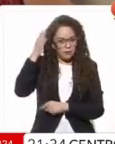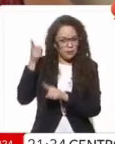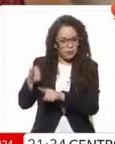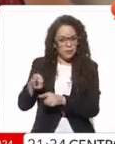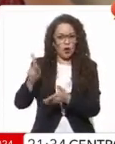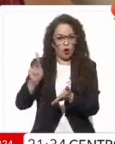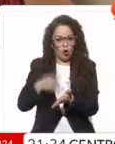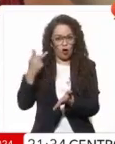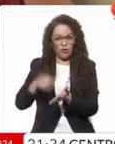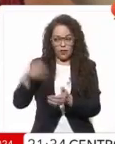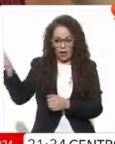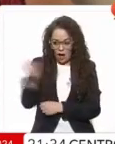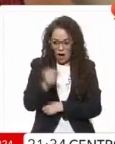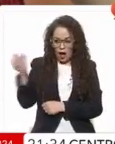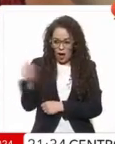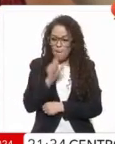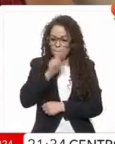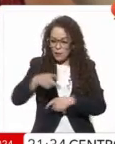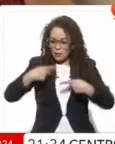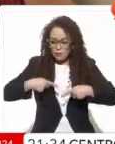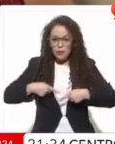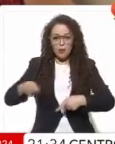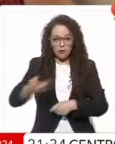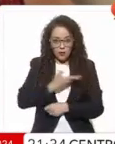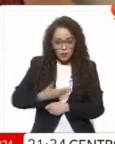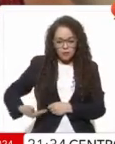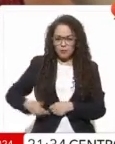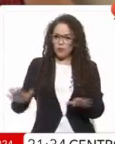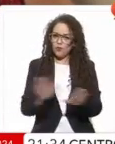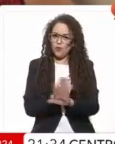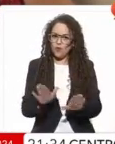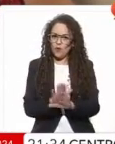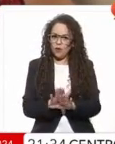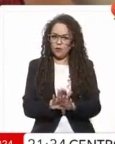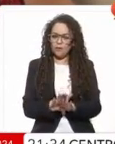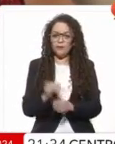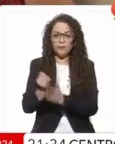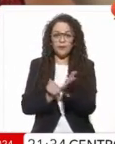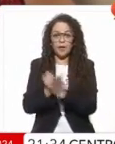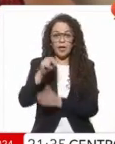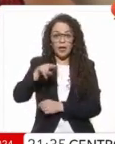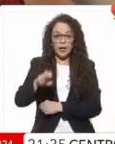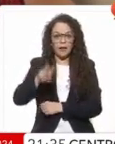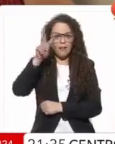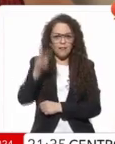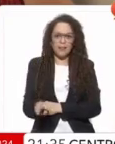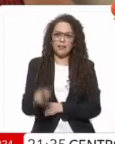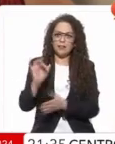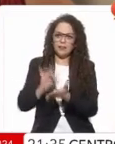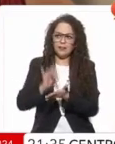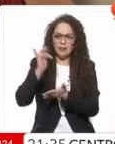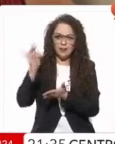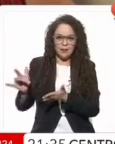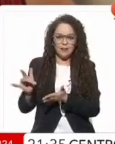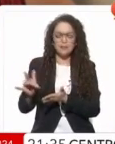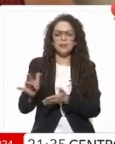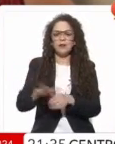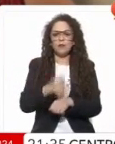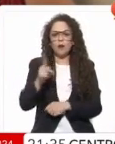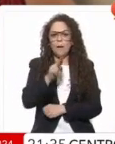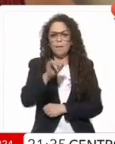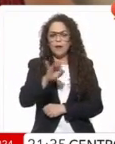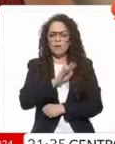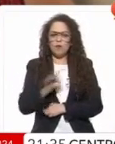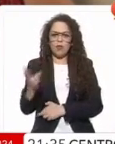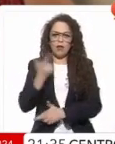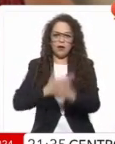nacional. Entonces, esta determinación del INE es una oportunidad para que el PRI pueda,